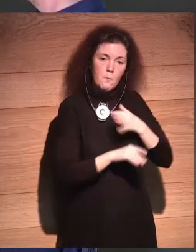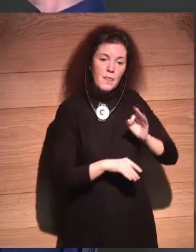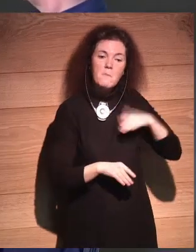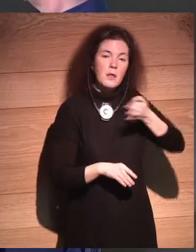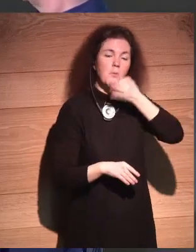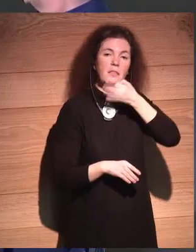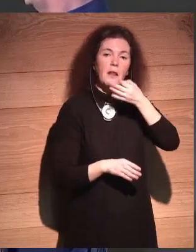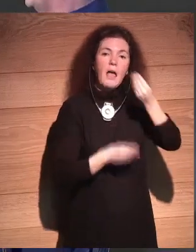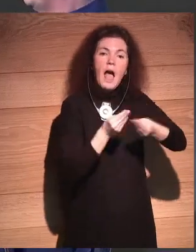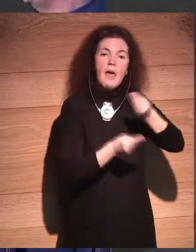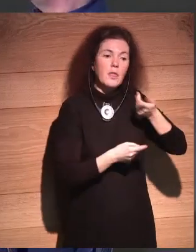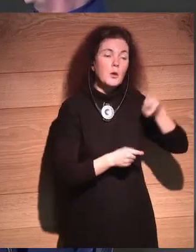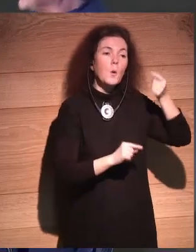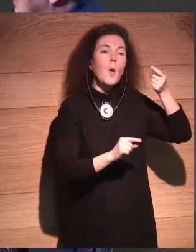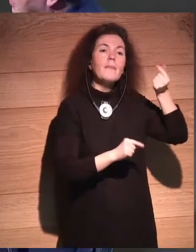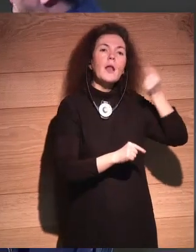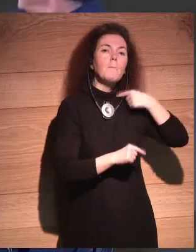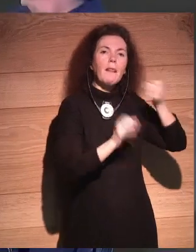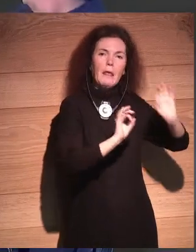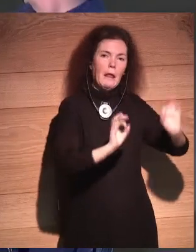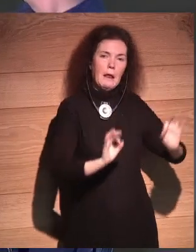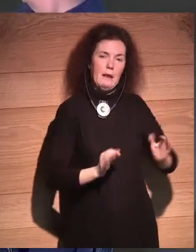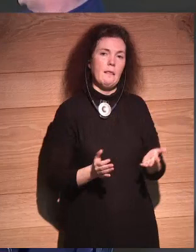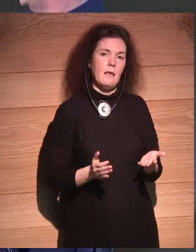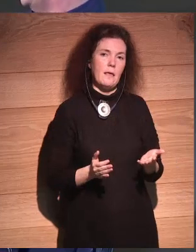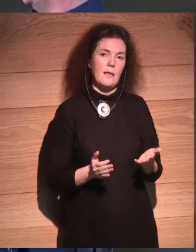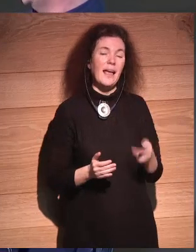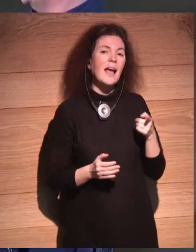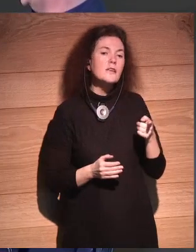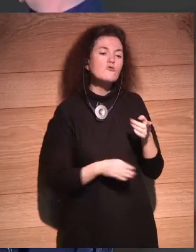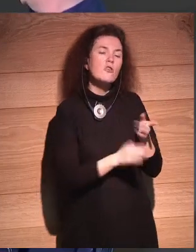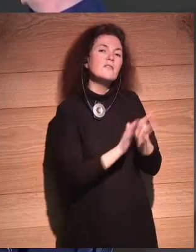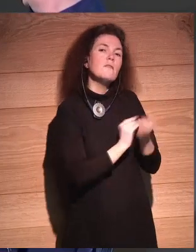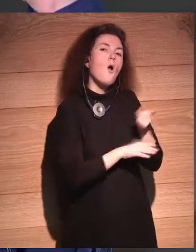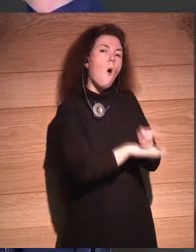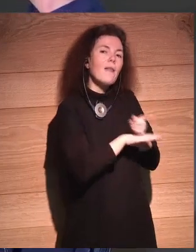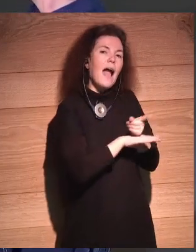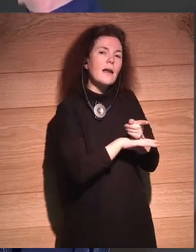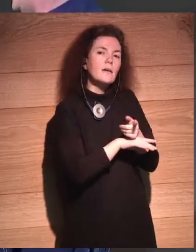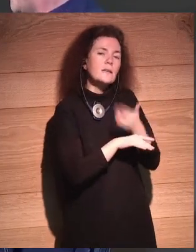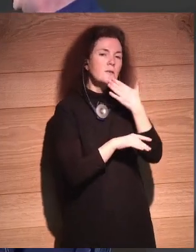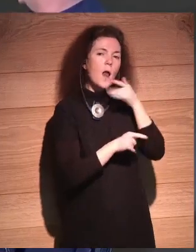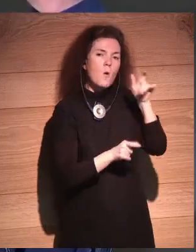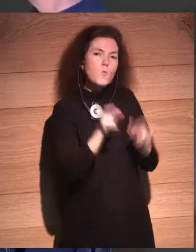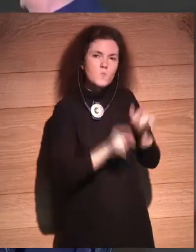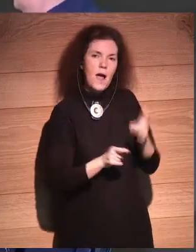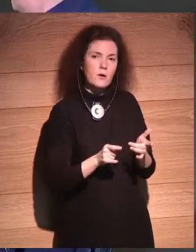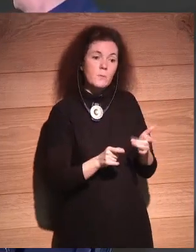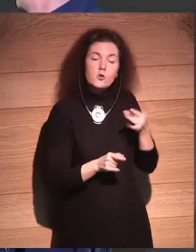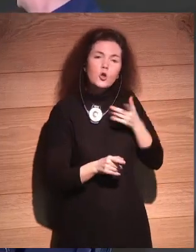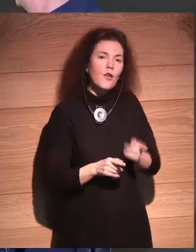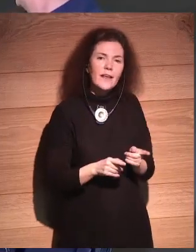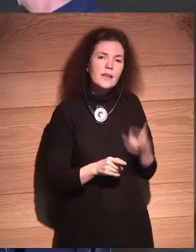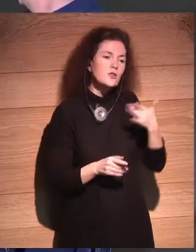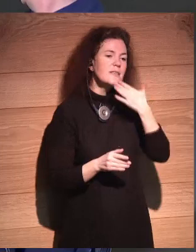tarde y ni lo notarían en su balance. Y esto les obligaría a ser humanos. Pero esto es justo lo que ellos no quieren. Ellos